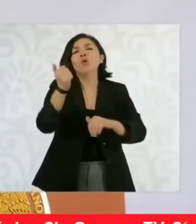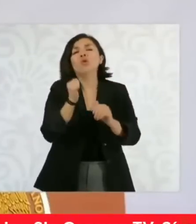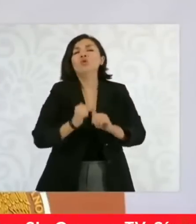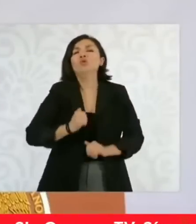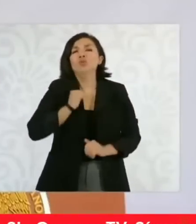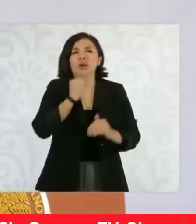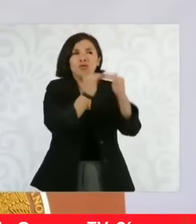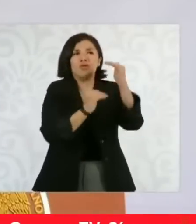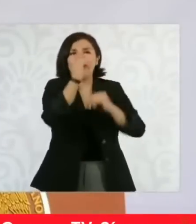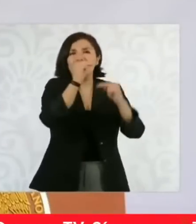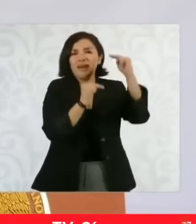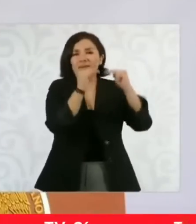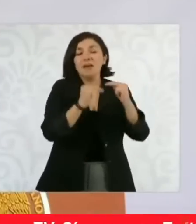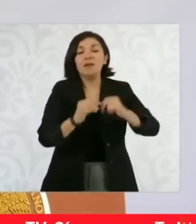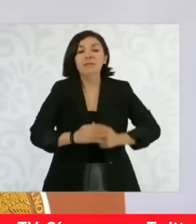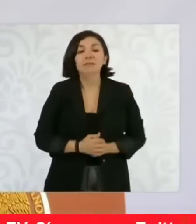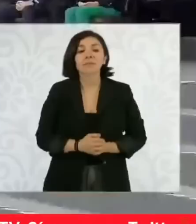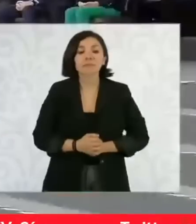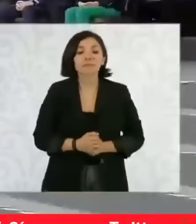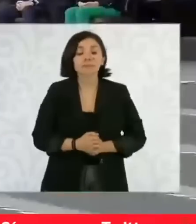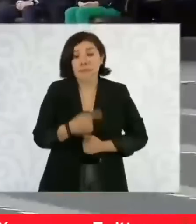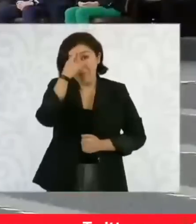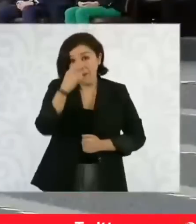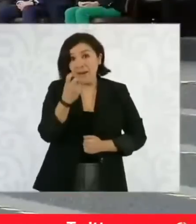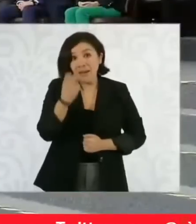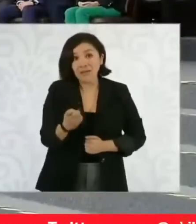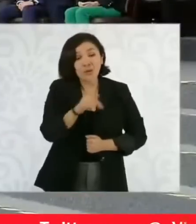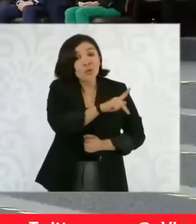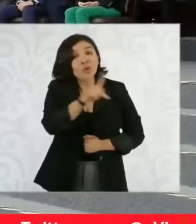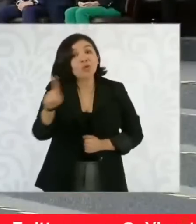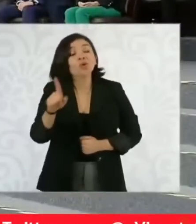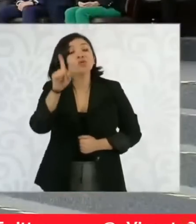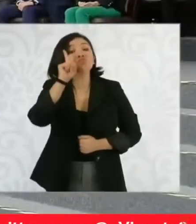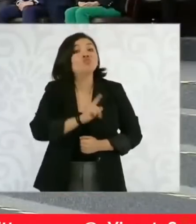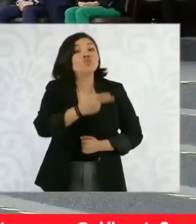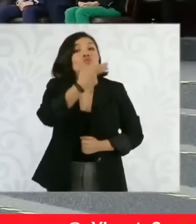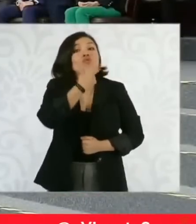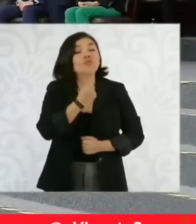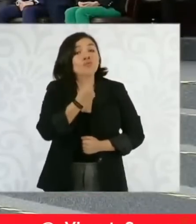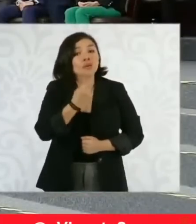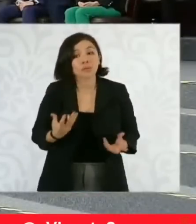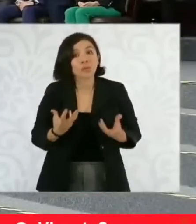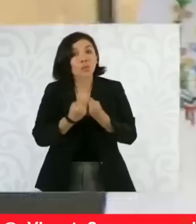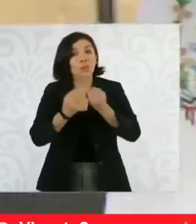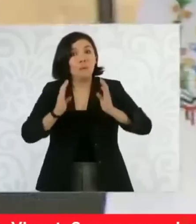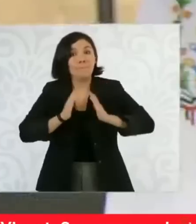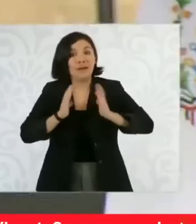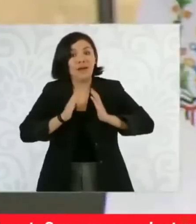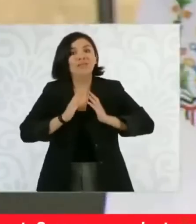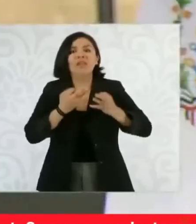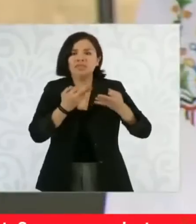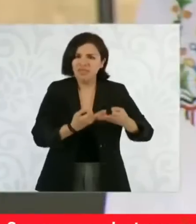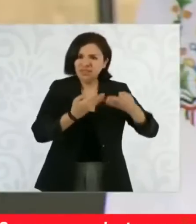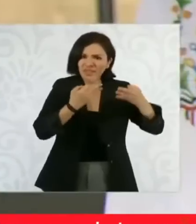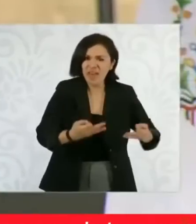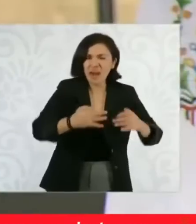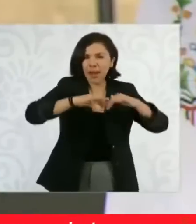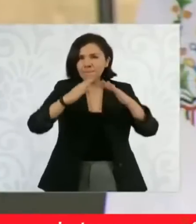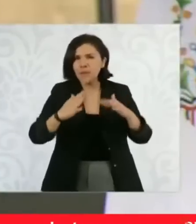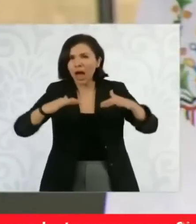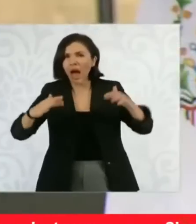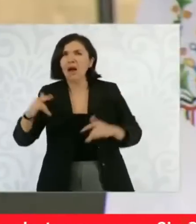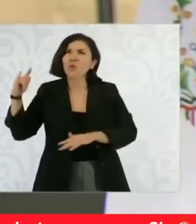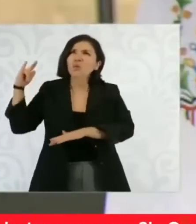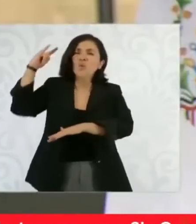superior. A todas y todos los integrantes de las Fuerzas Armadas de tierra, mar y